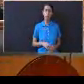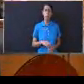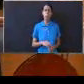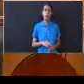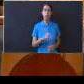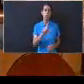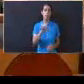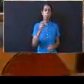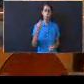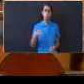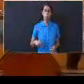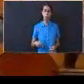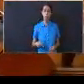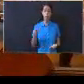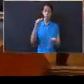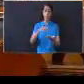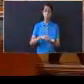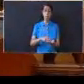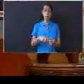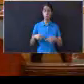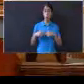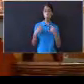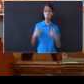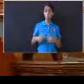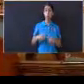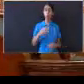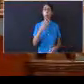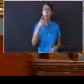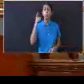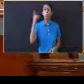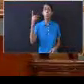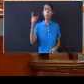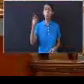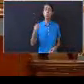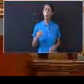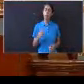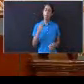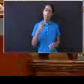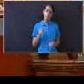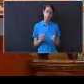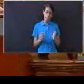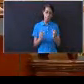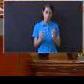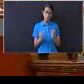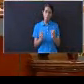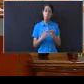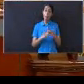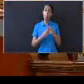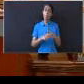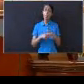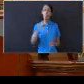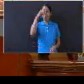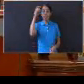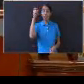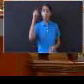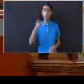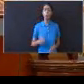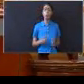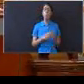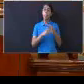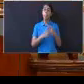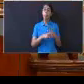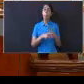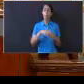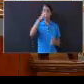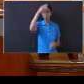su corazón, en medio de eso, Dios lo empieza a trabajar y empieza a ver, empieza a aprender cómo no se